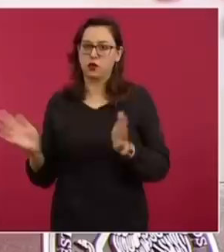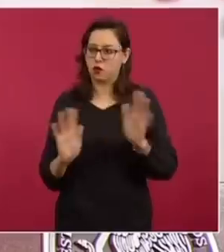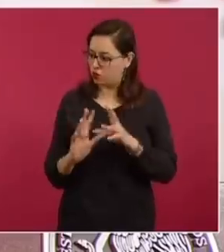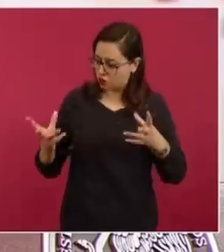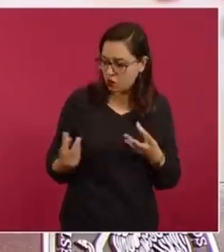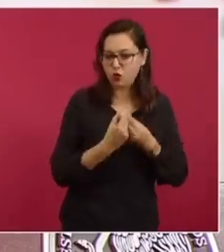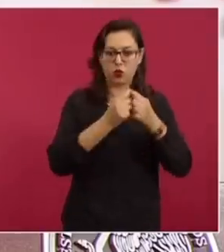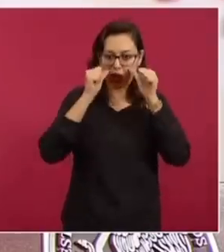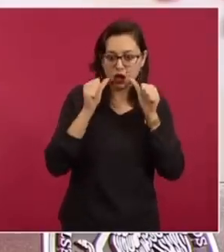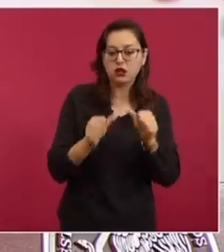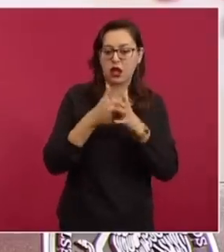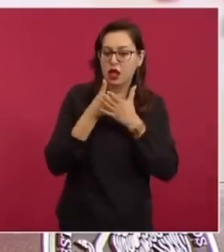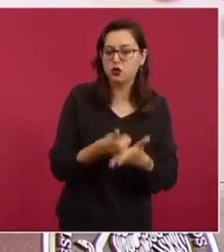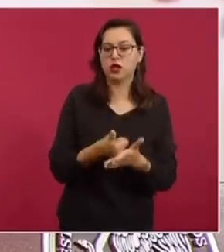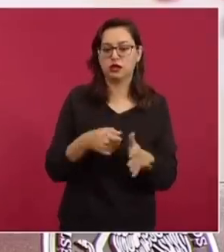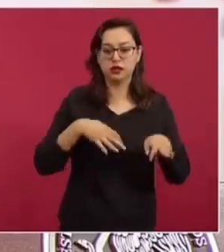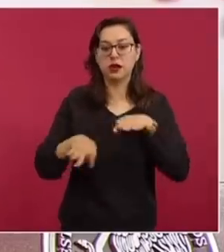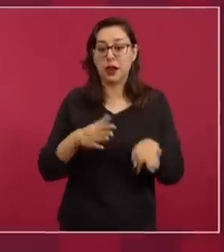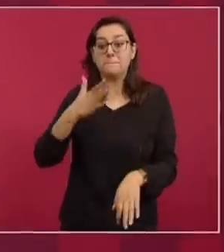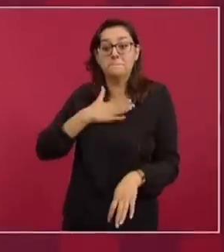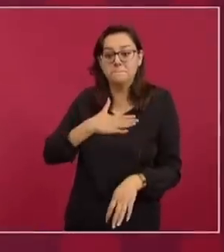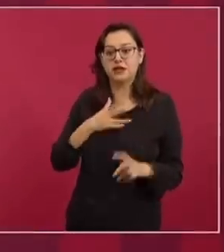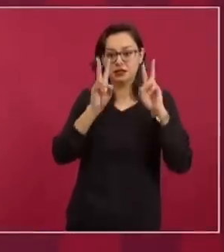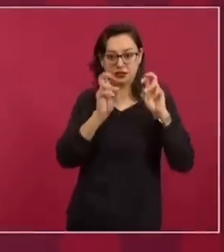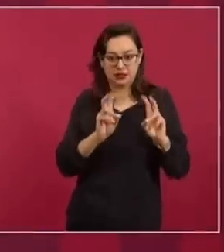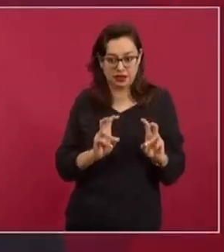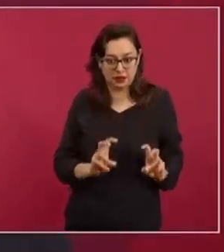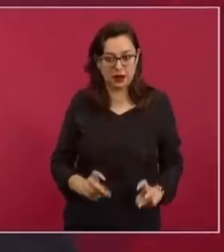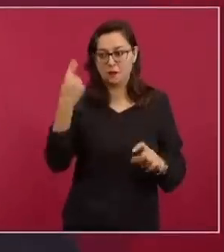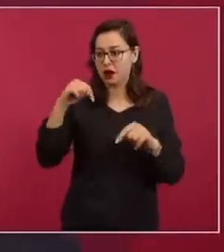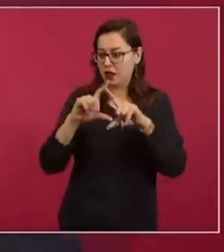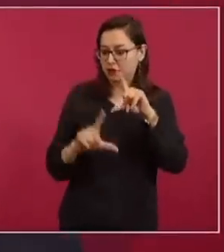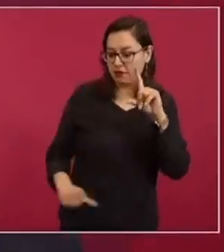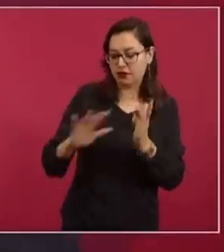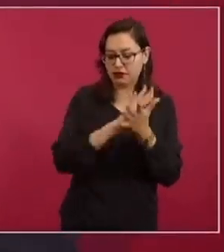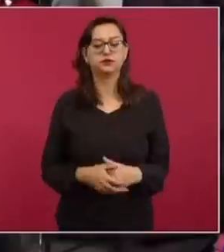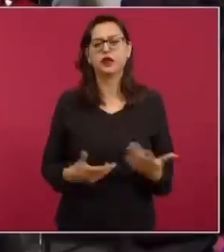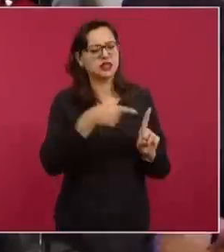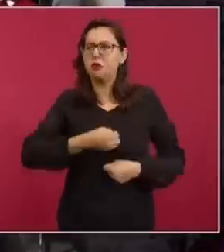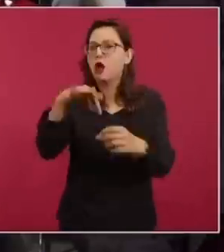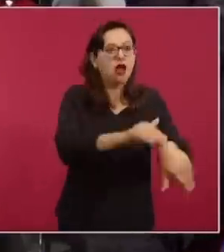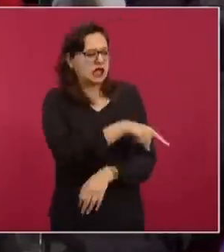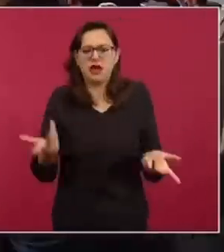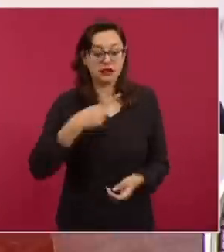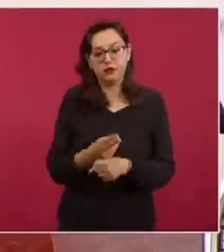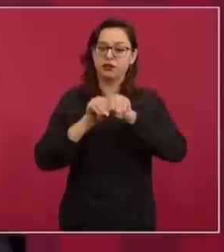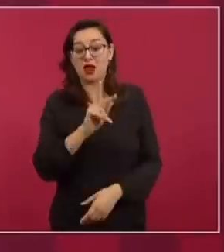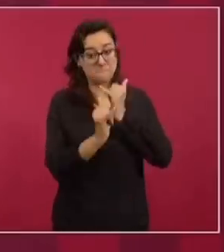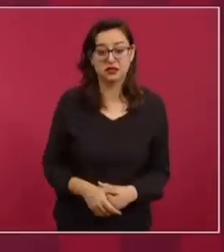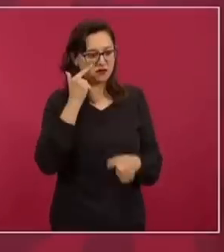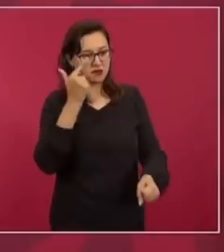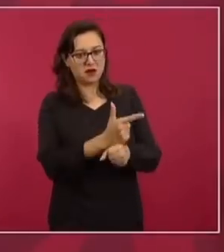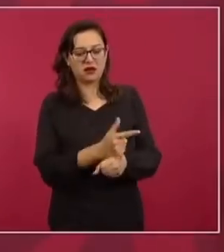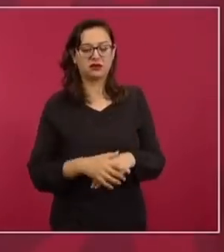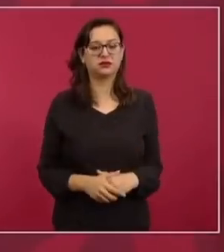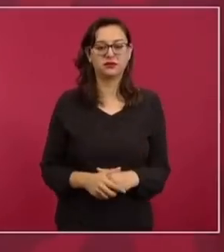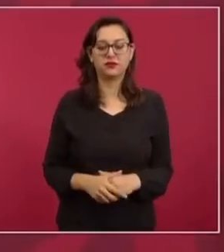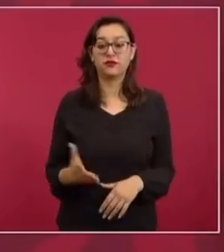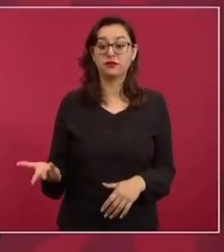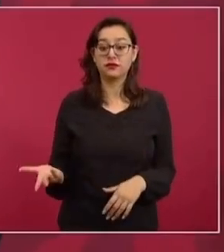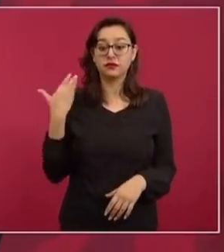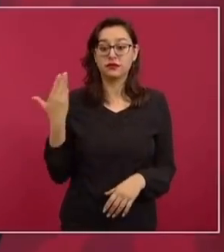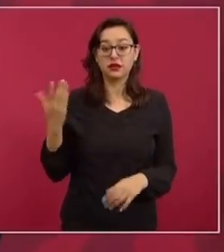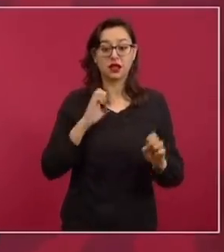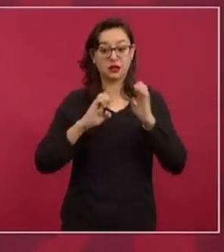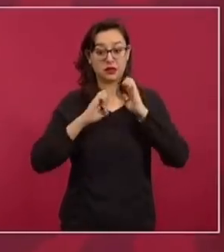Ayudará a cumplir la agenda que tiene que ver con la transformación de México. Y a eso está dedicado. Unos momentos después. Acaba de ver una entrevista,